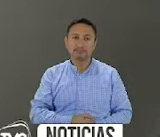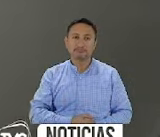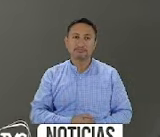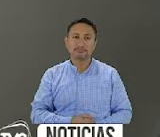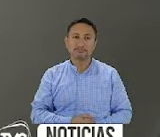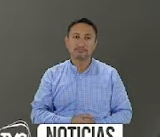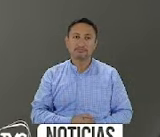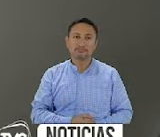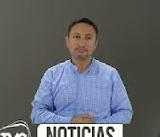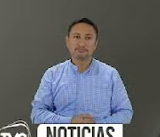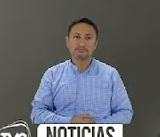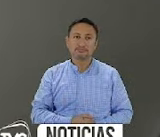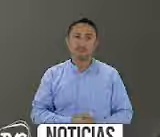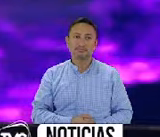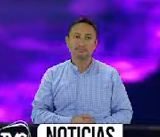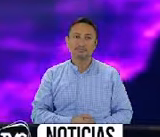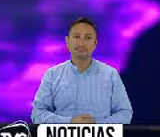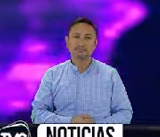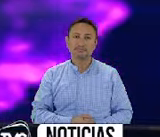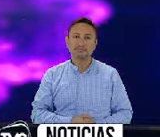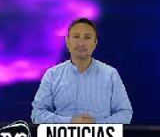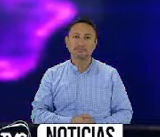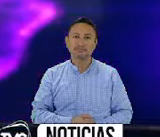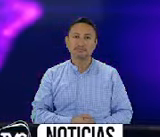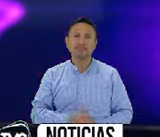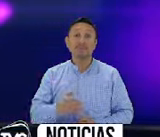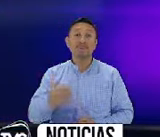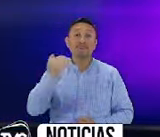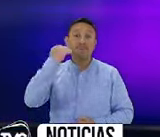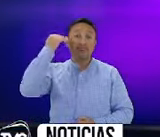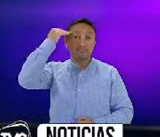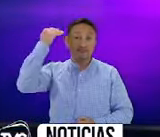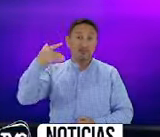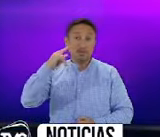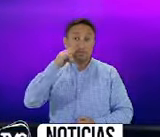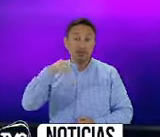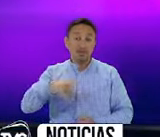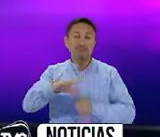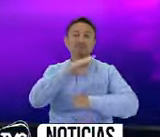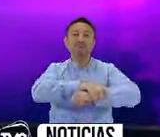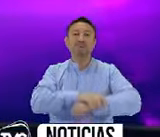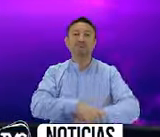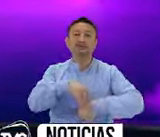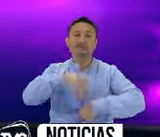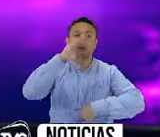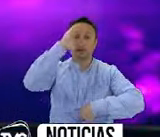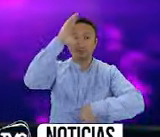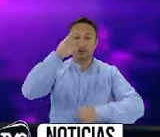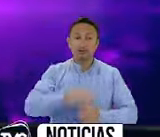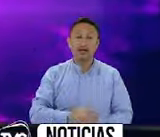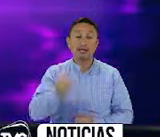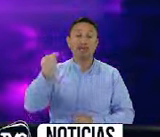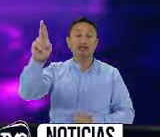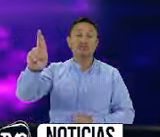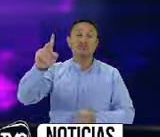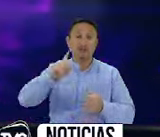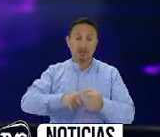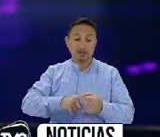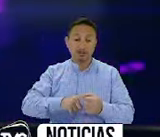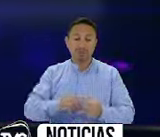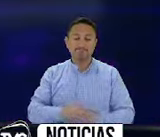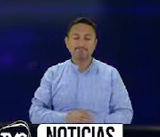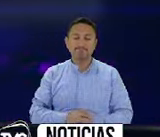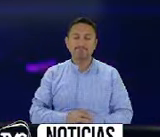Morán. Un adulto y un menor de edad fueron detenidos por la Policía Nacional al sur de Quito. Los sospechosos del robo